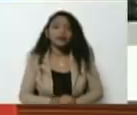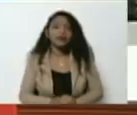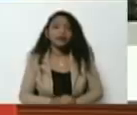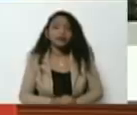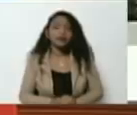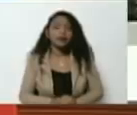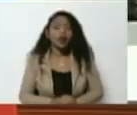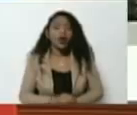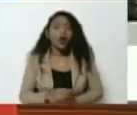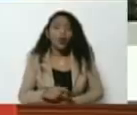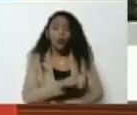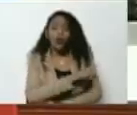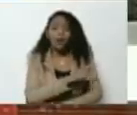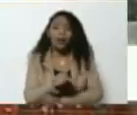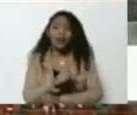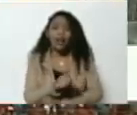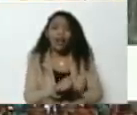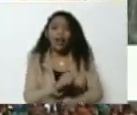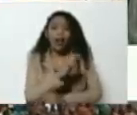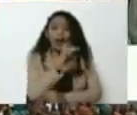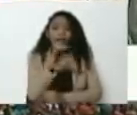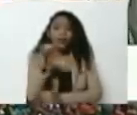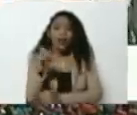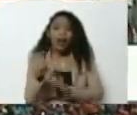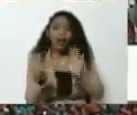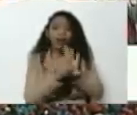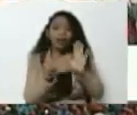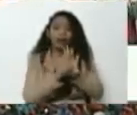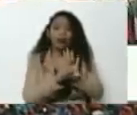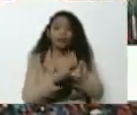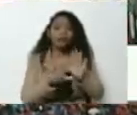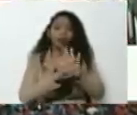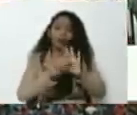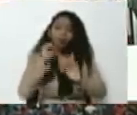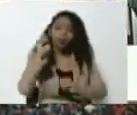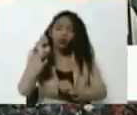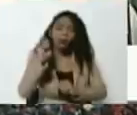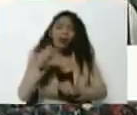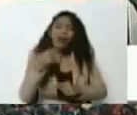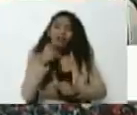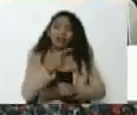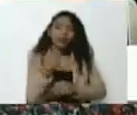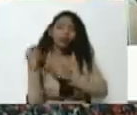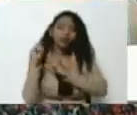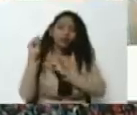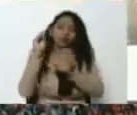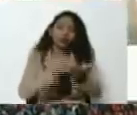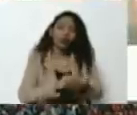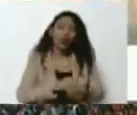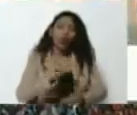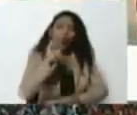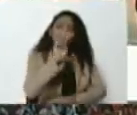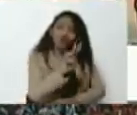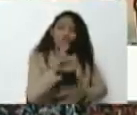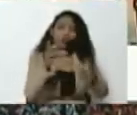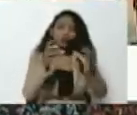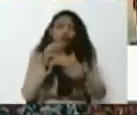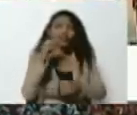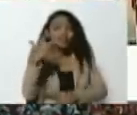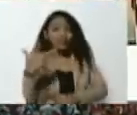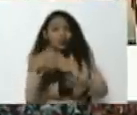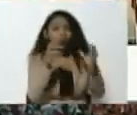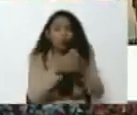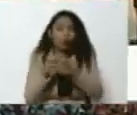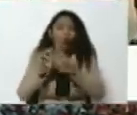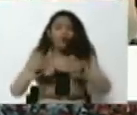como lo manda la letra de la ley y la Constitución para designar con los dos tercios el nuevo